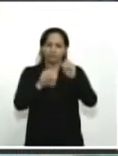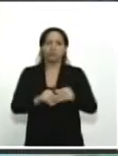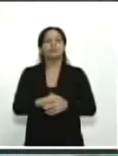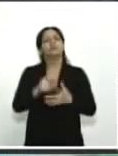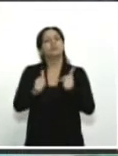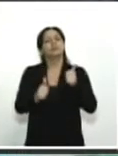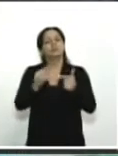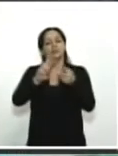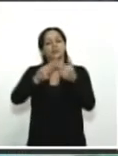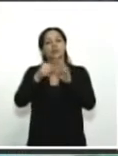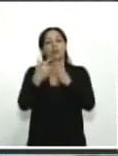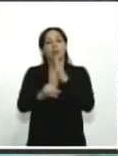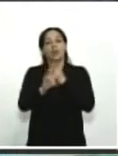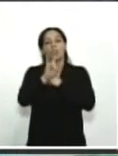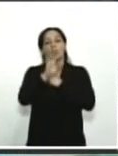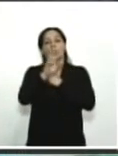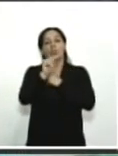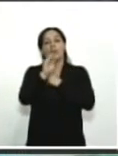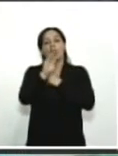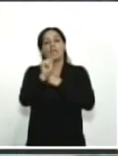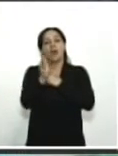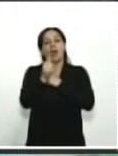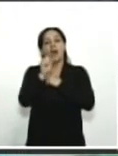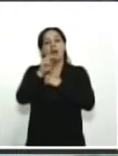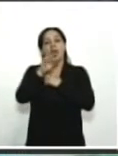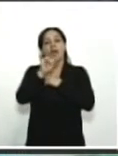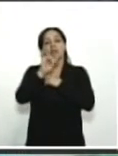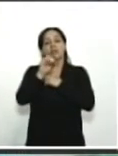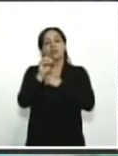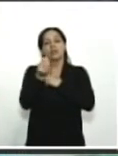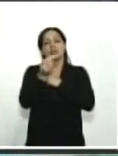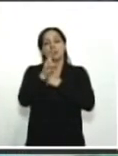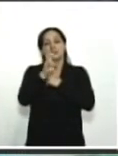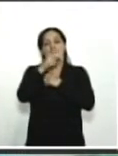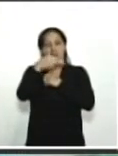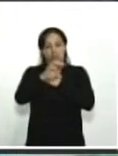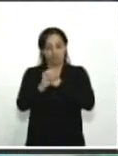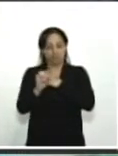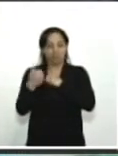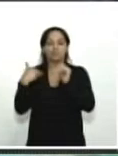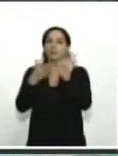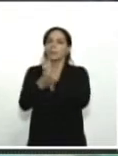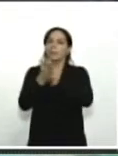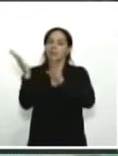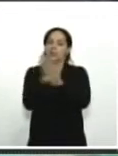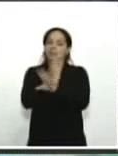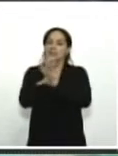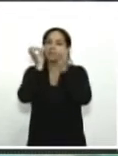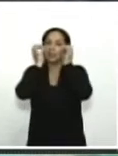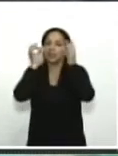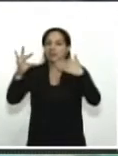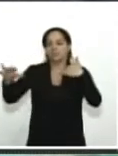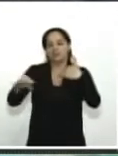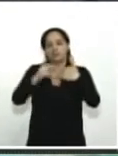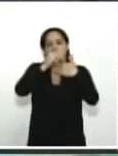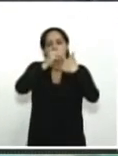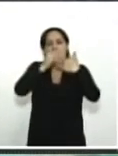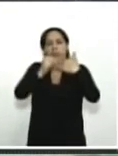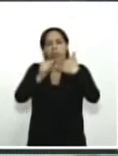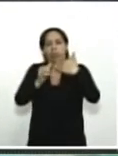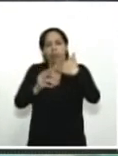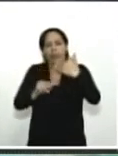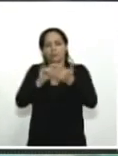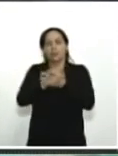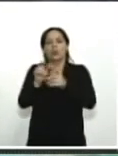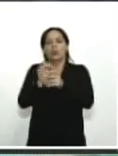es lo que tiene que ver con el Urabá antioqueño. Está pasando un gran problema de erosión de tierras en Arboletes y